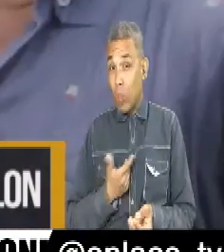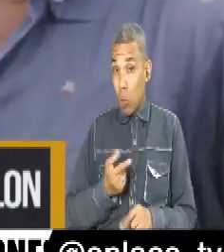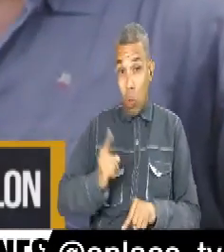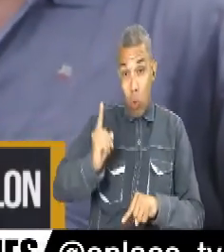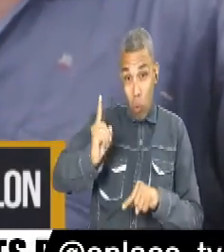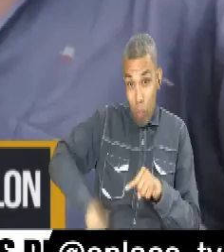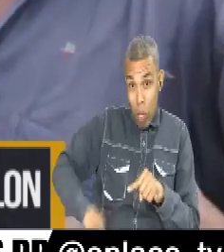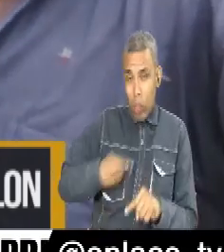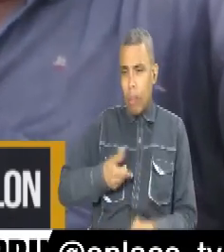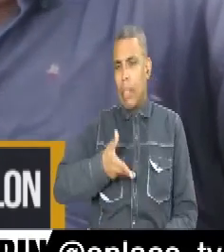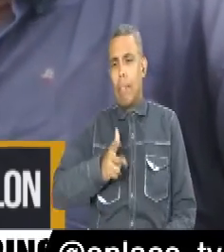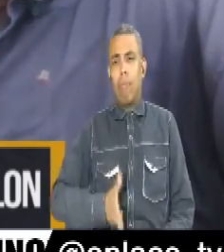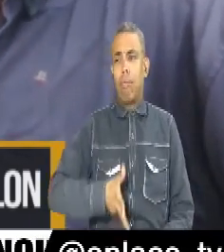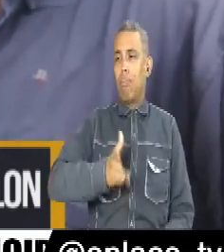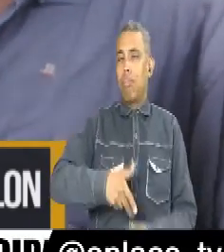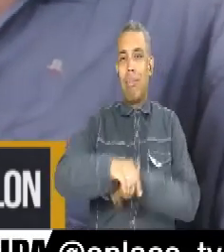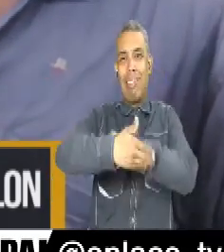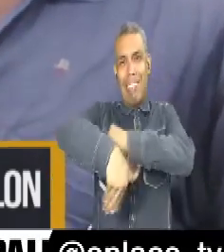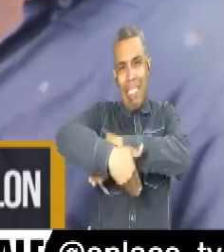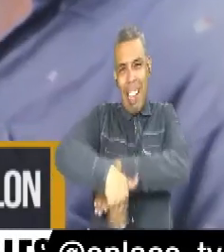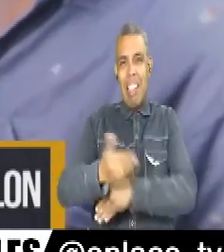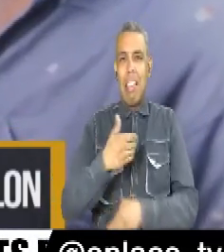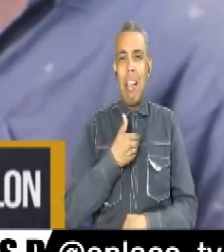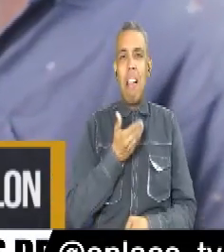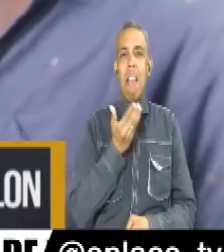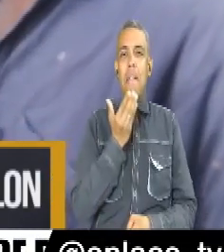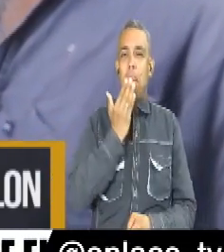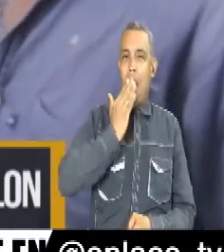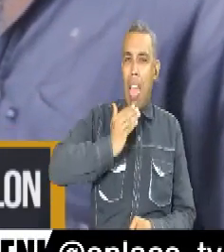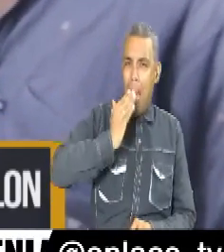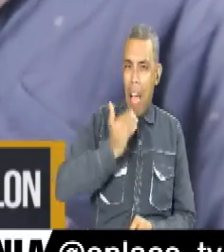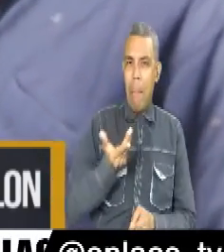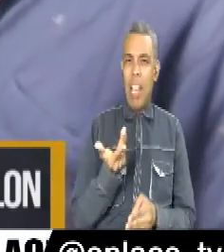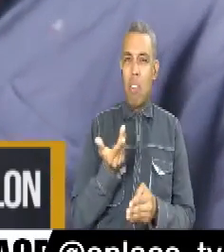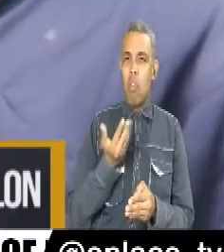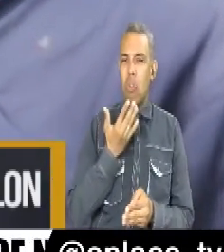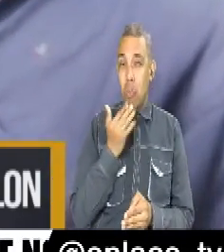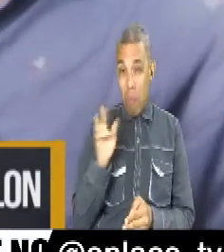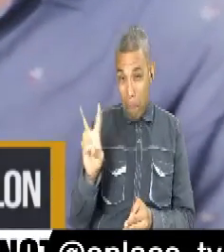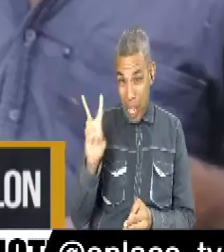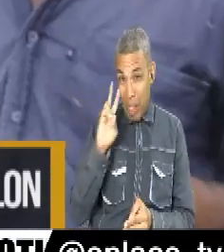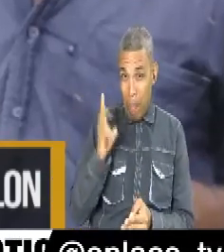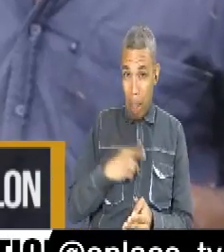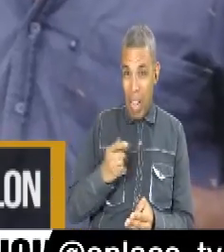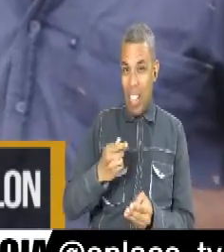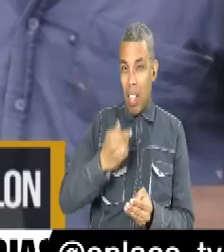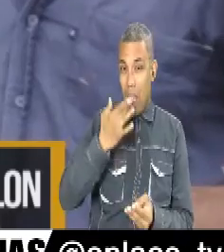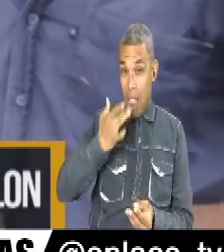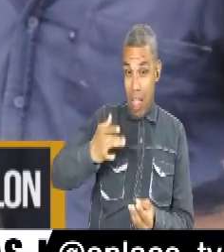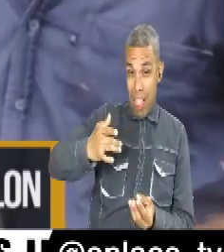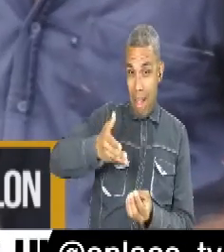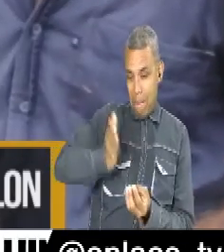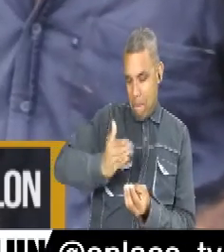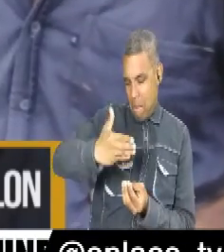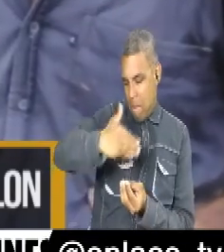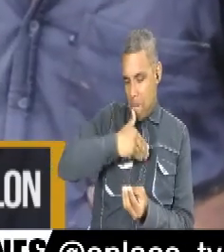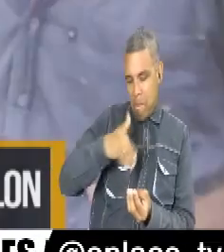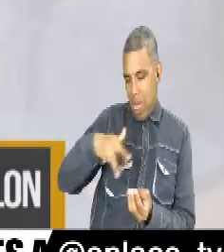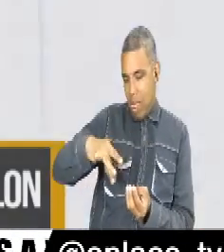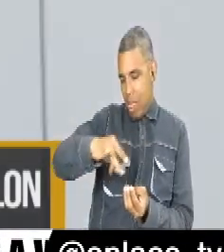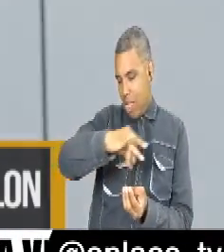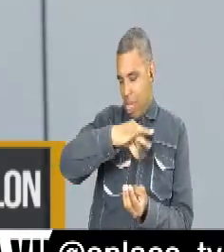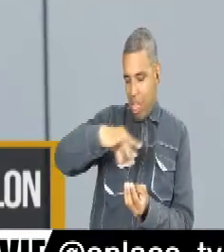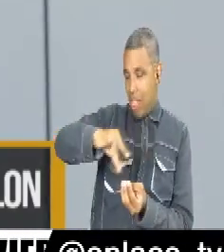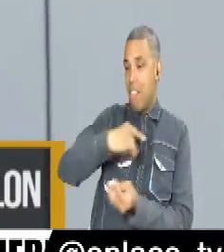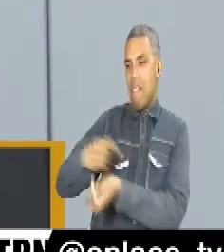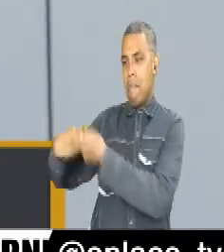sus mangos con limón y sal para poder llevar el sustento a su hogar, pues teme sufrir una fuerte recaída. Si consigo para comer,